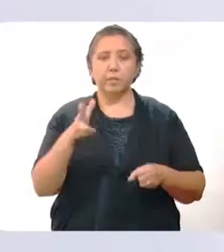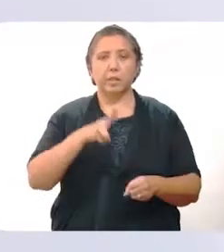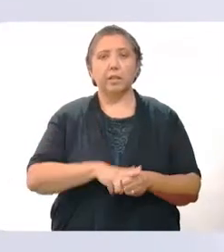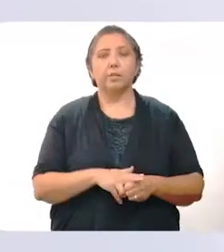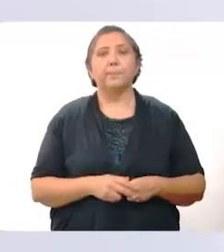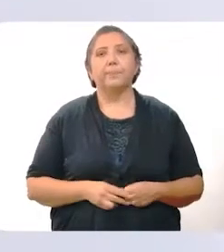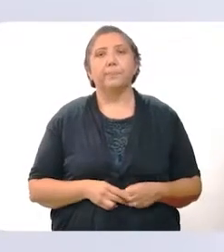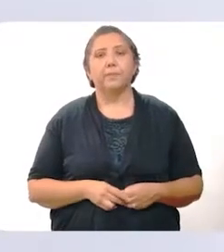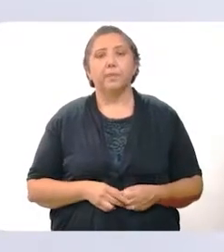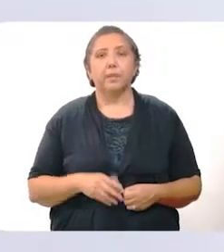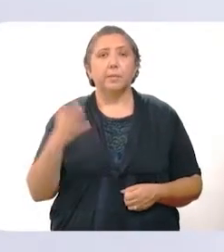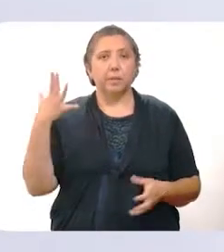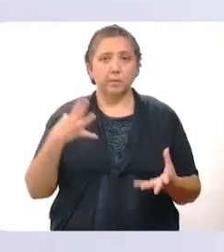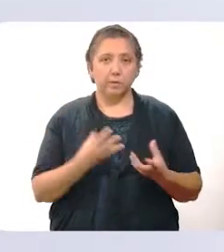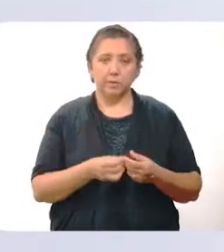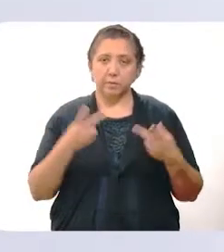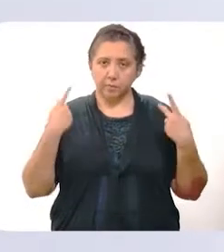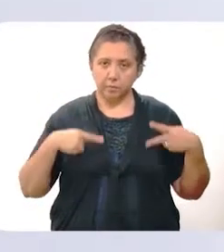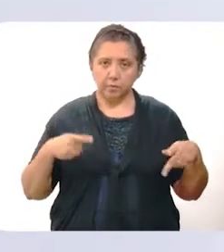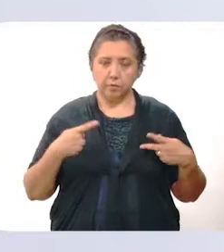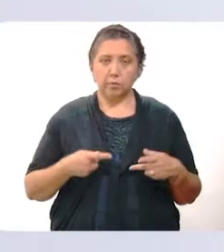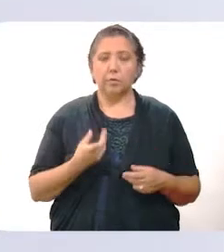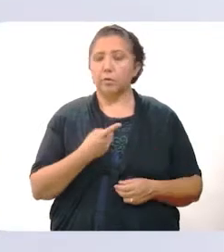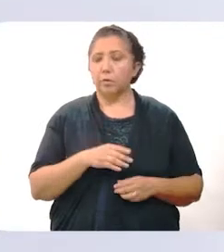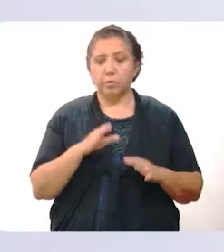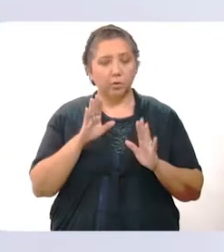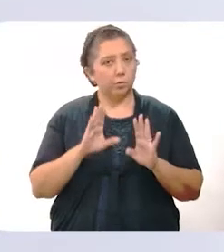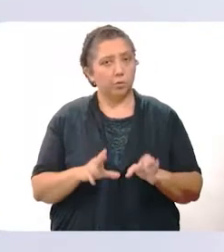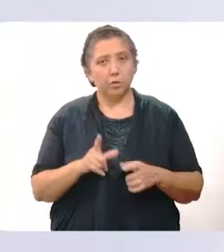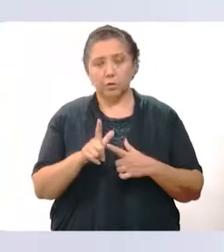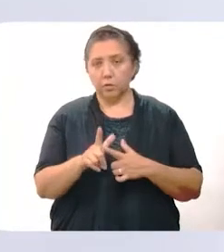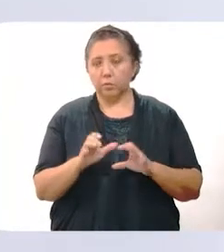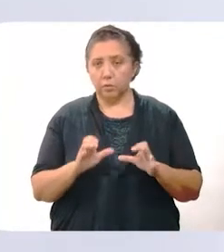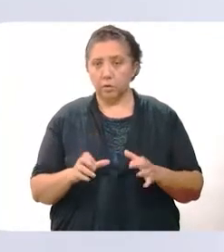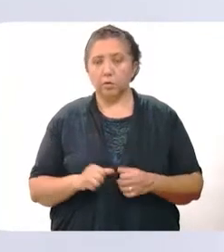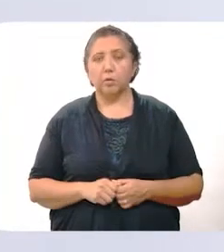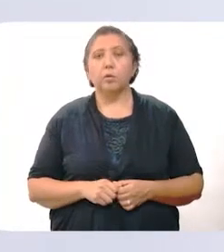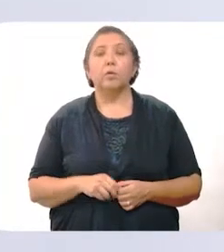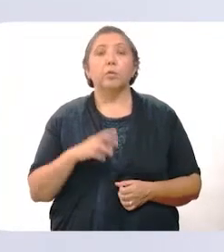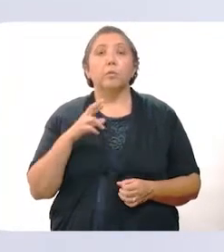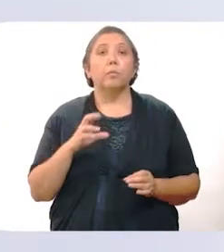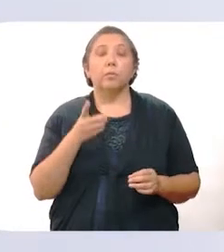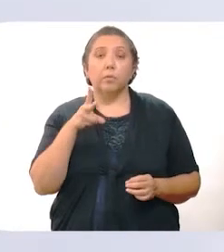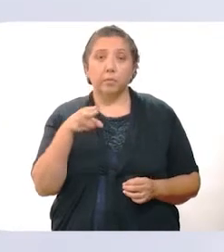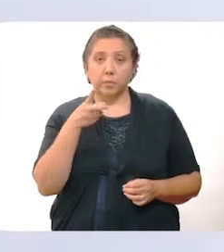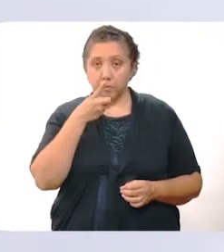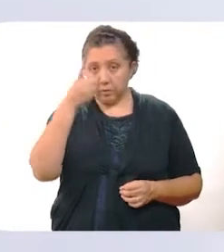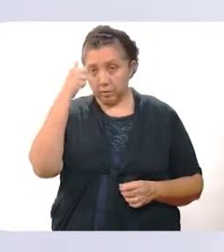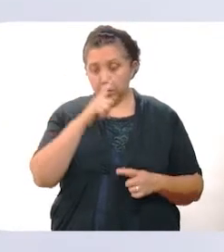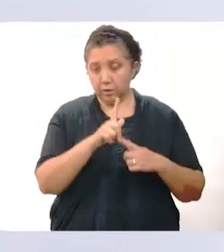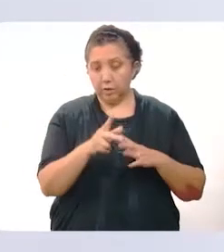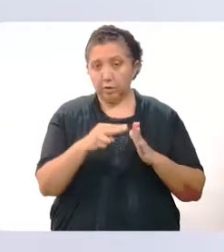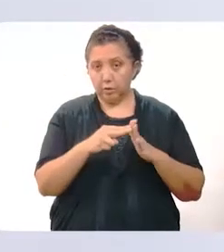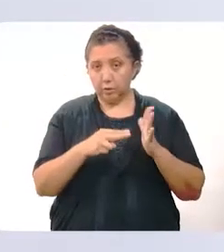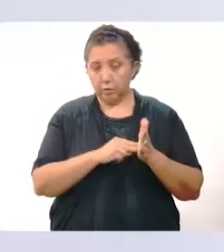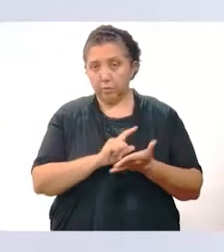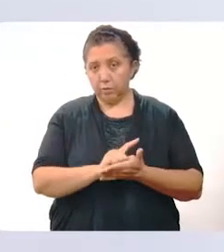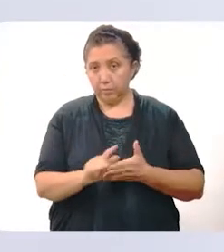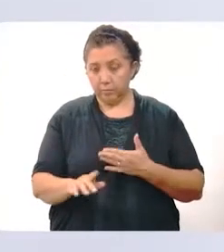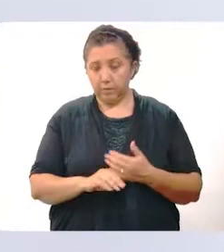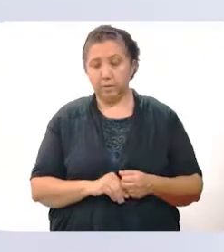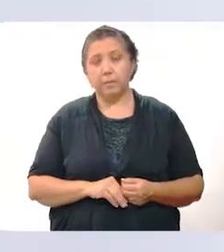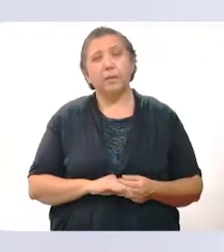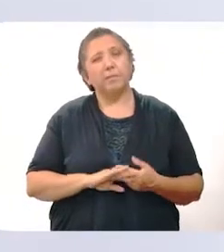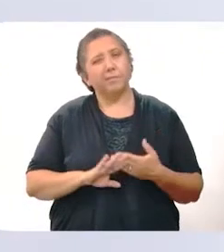ingresos hospitalarios, por lo que pedimos a la población no bajar la guardia y continuar actuando con responsabilidad y siguiendo las medidas